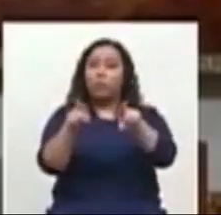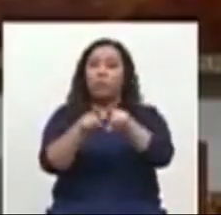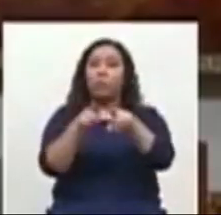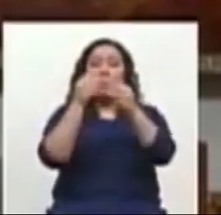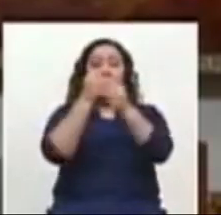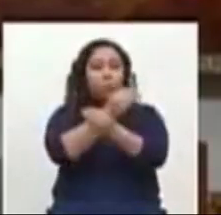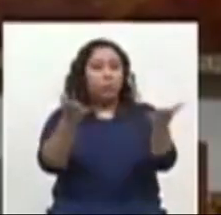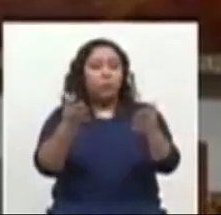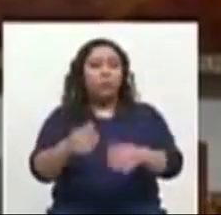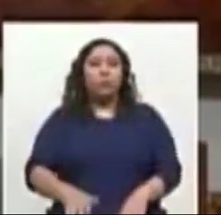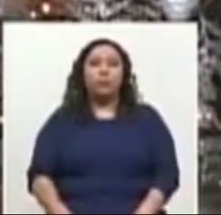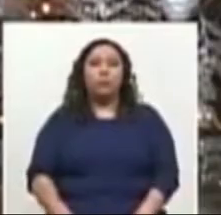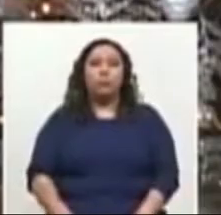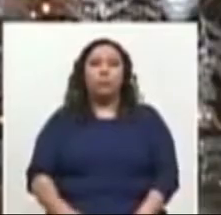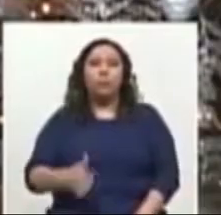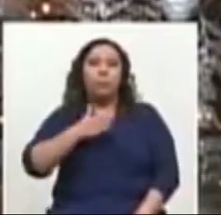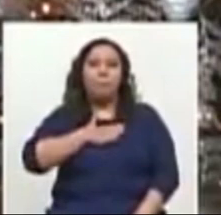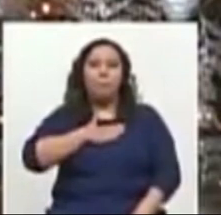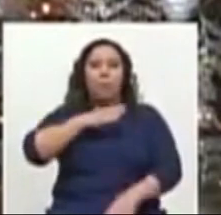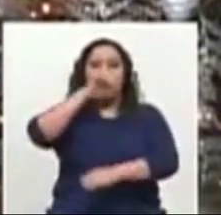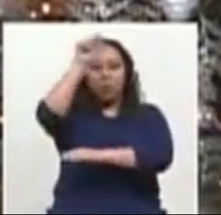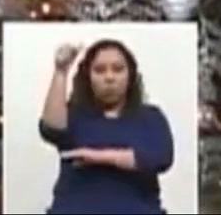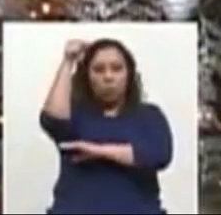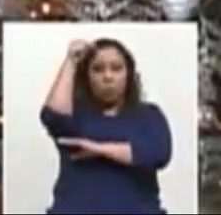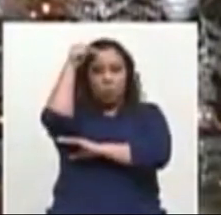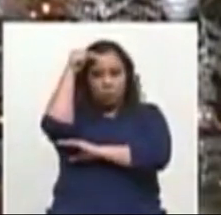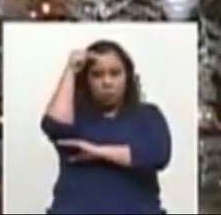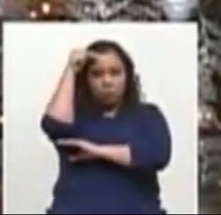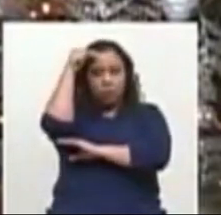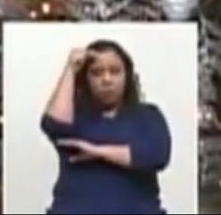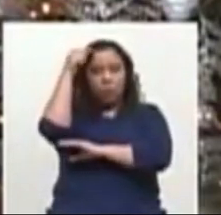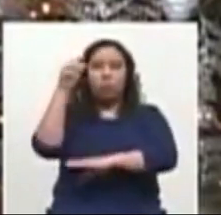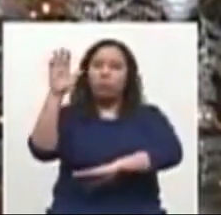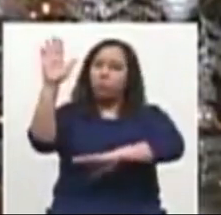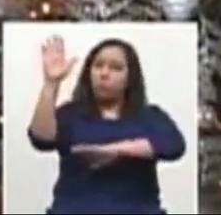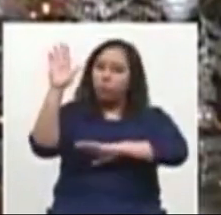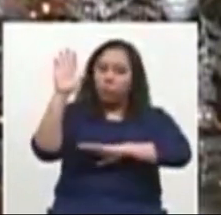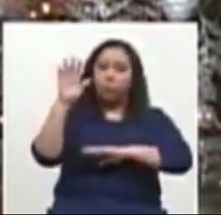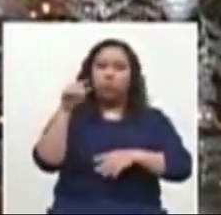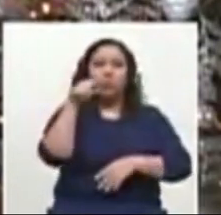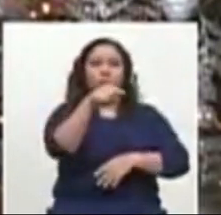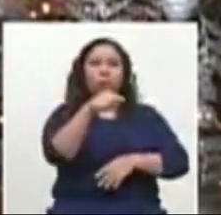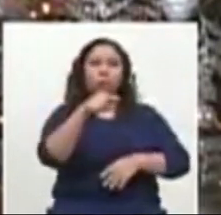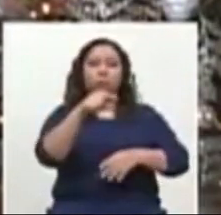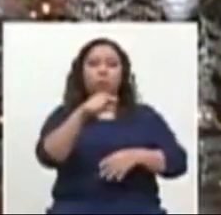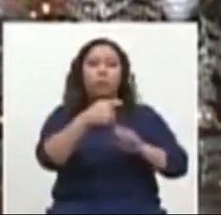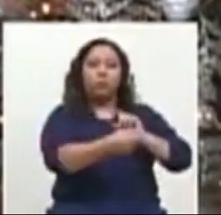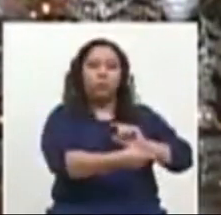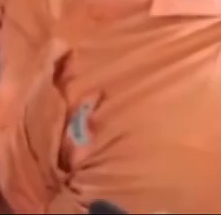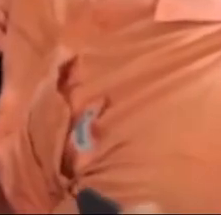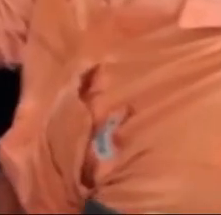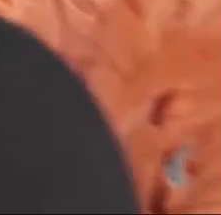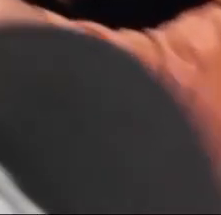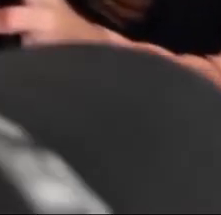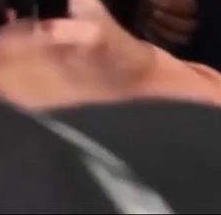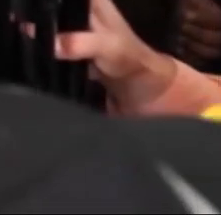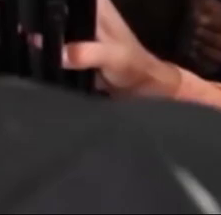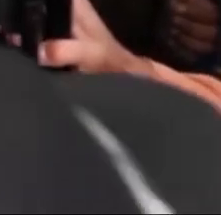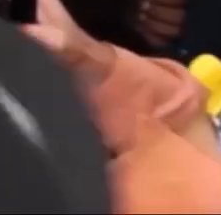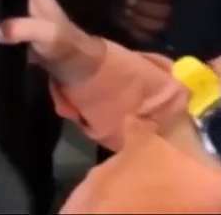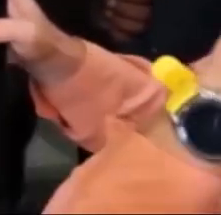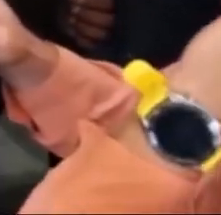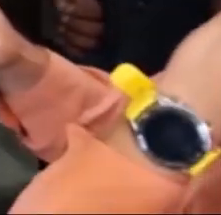de mi administración por lograr una transición pacífica y democrática sigue en pie. Cuando se